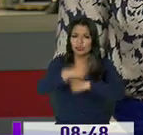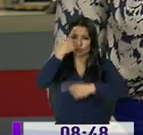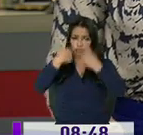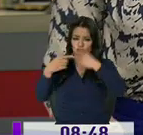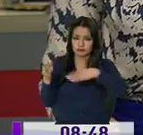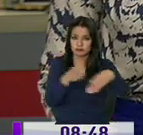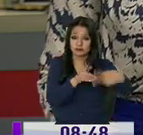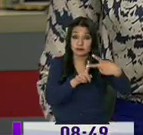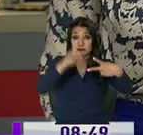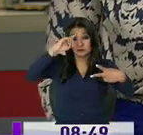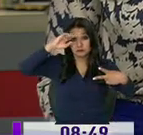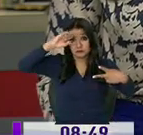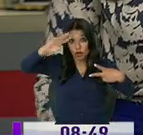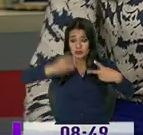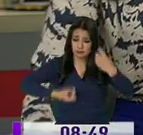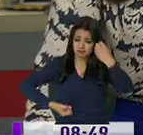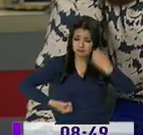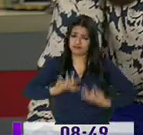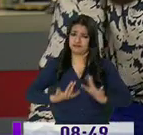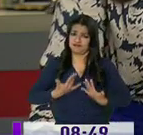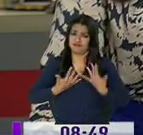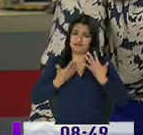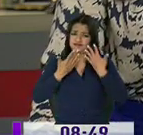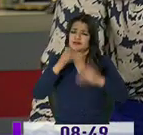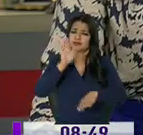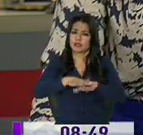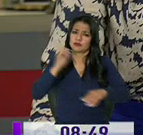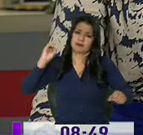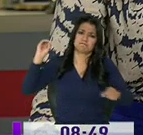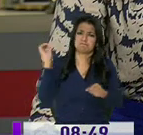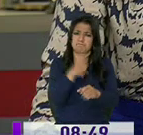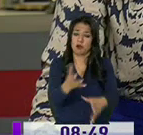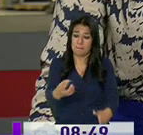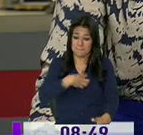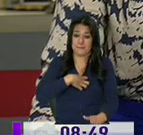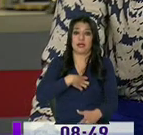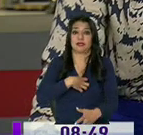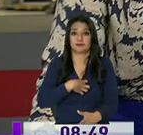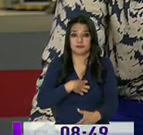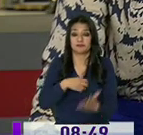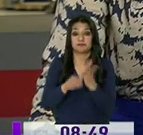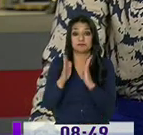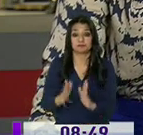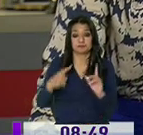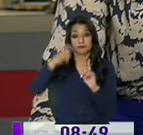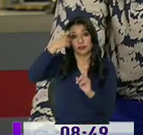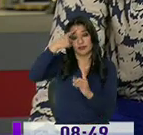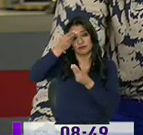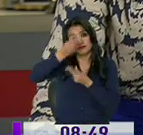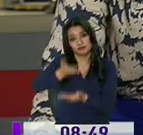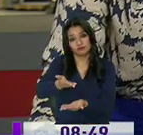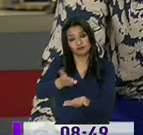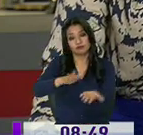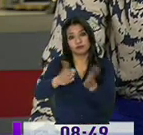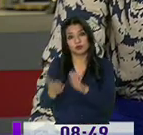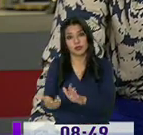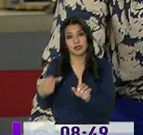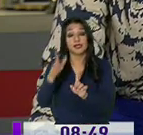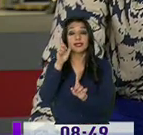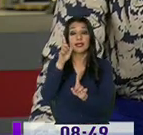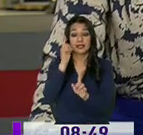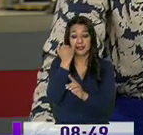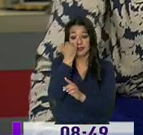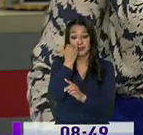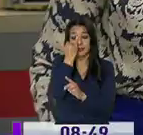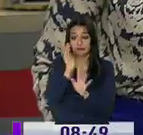un policía se encendió en llamas tras ser impactado por una bomba Molotov. La ministra Romo además se pronunció sobre la muerte de un dirigente